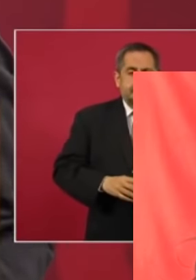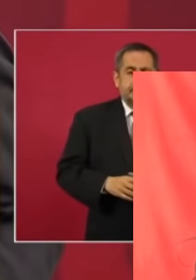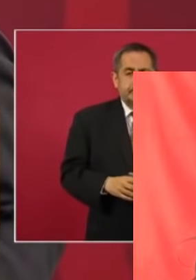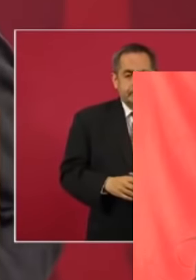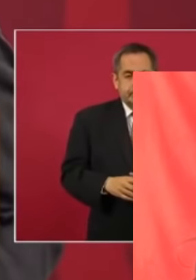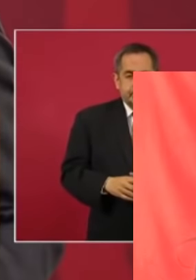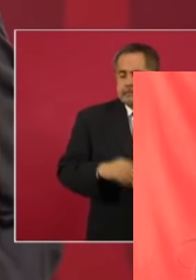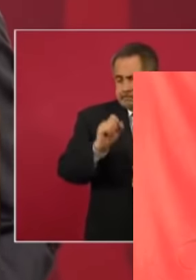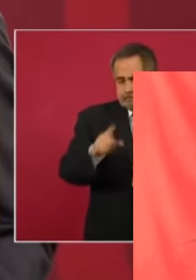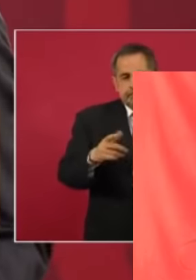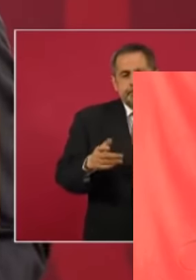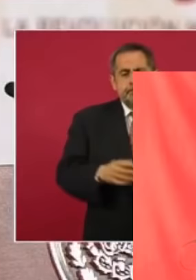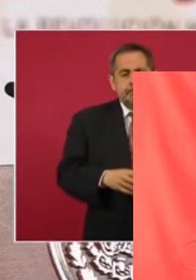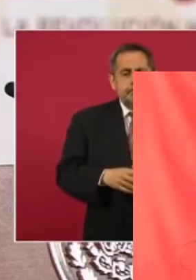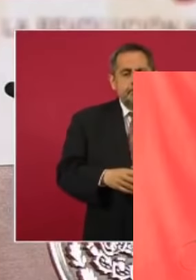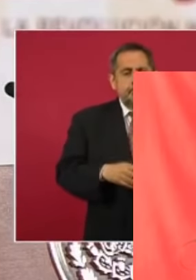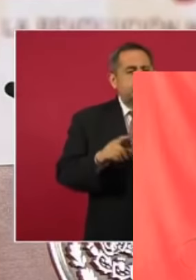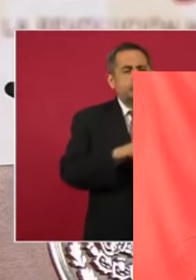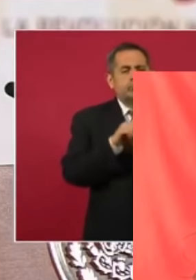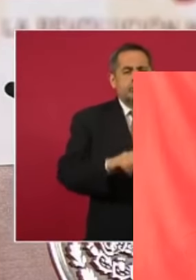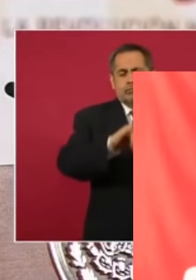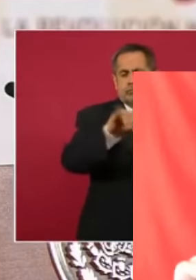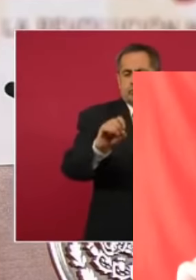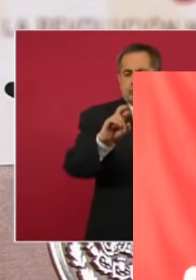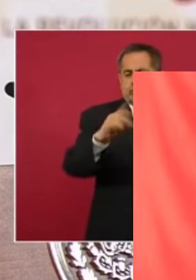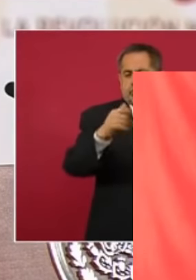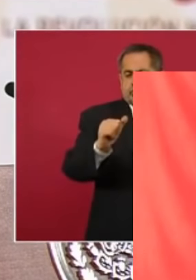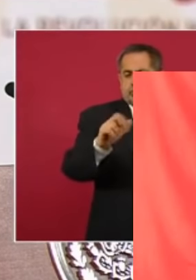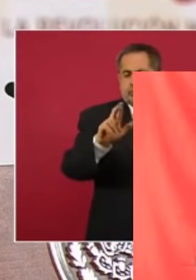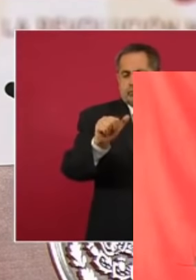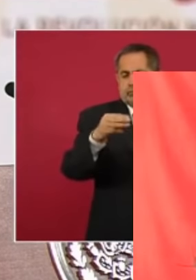que también lo haga Jorge Ramos.